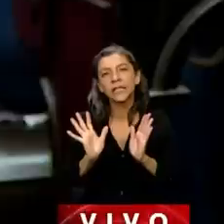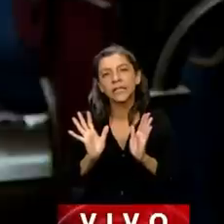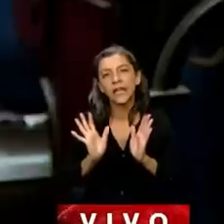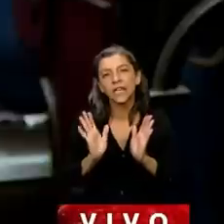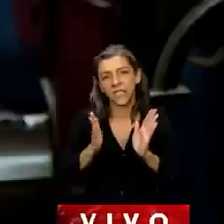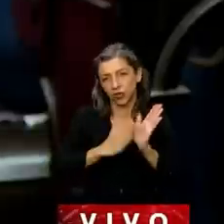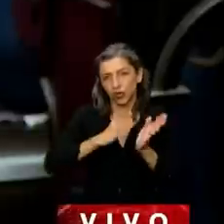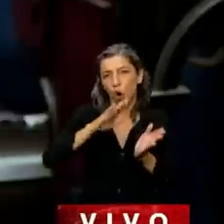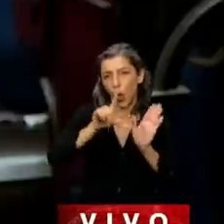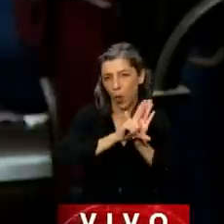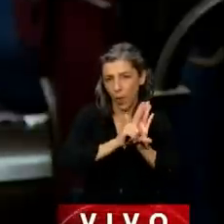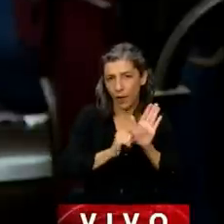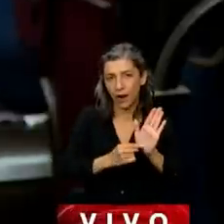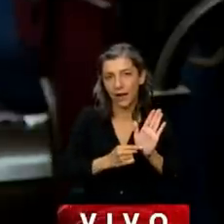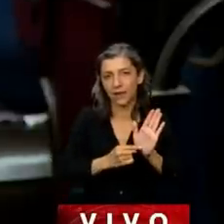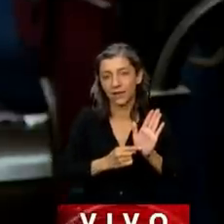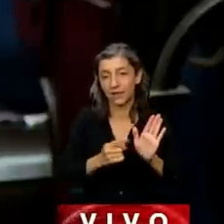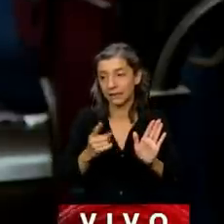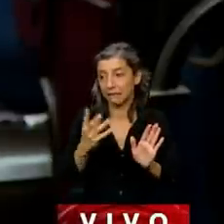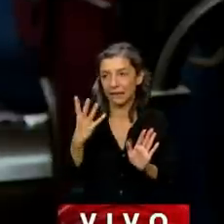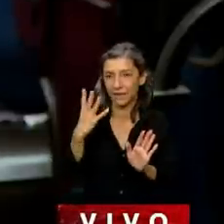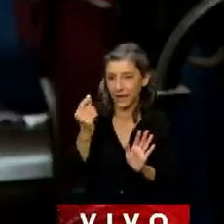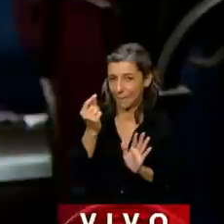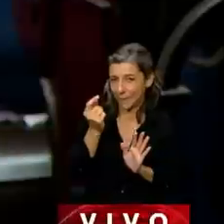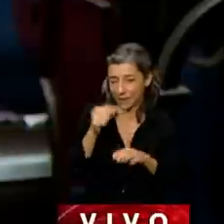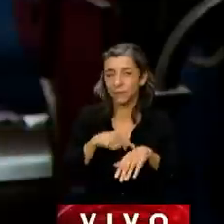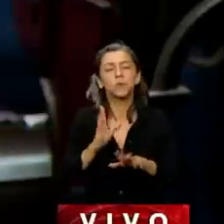a esta ley. Y me quedan unos minutitos.